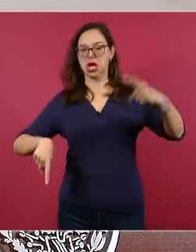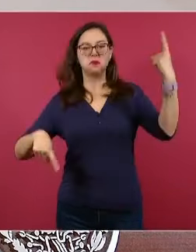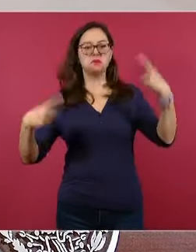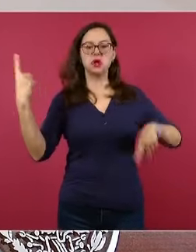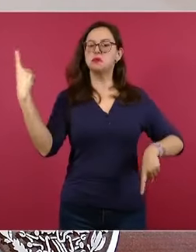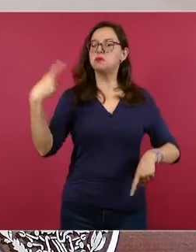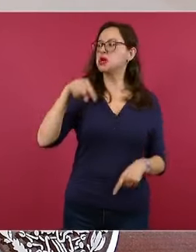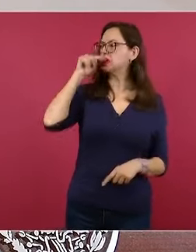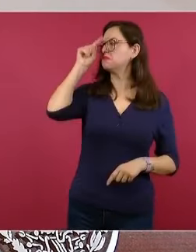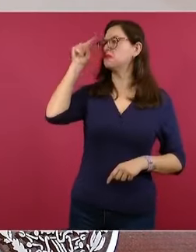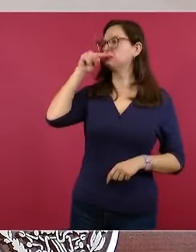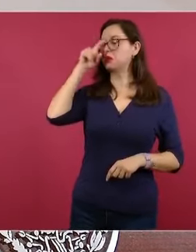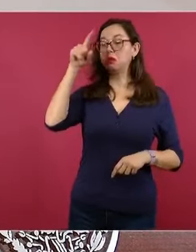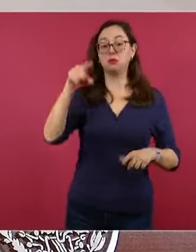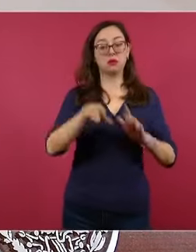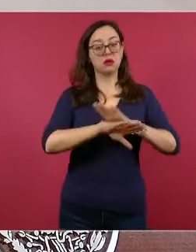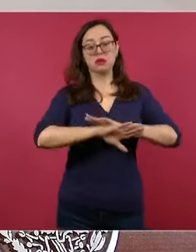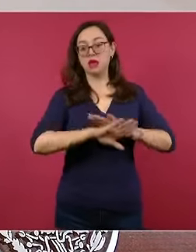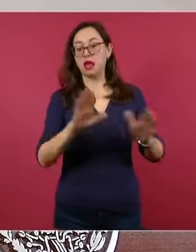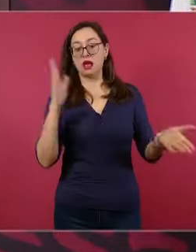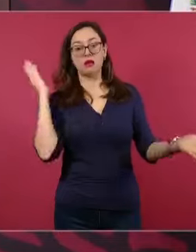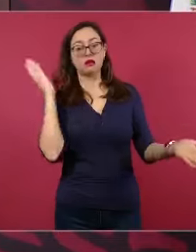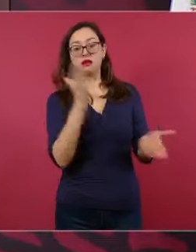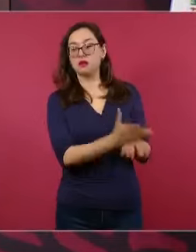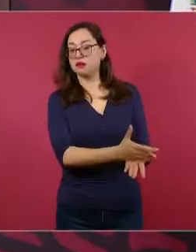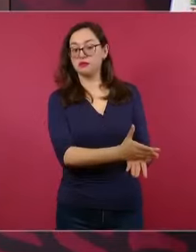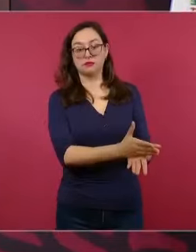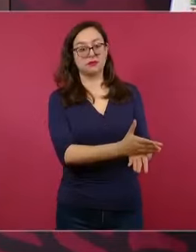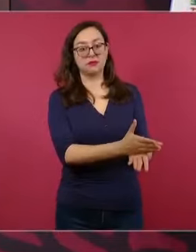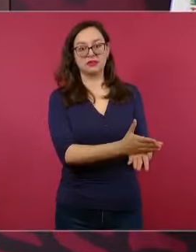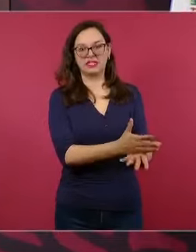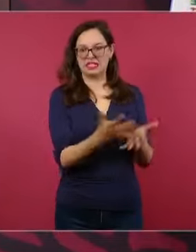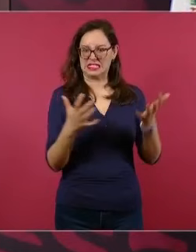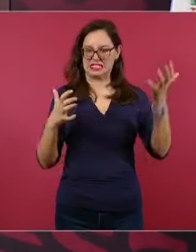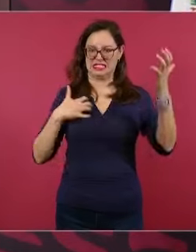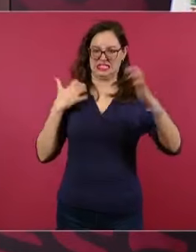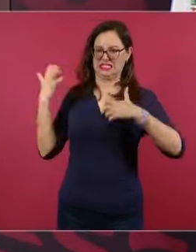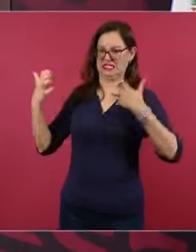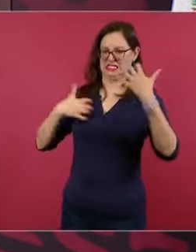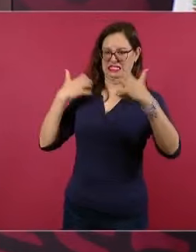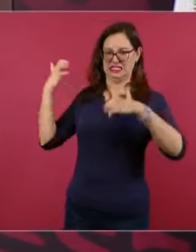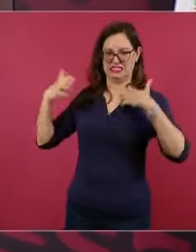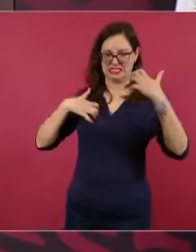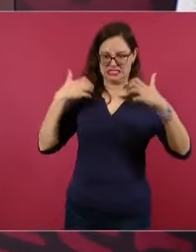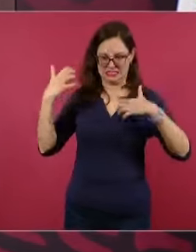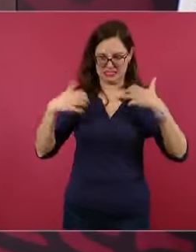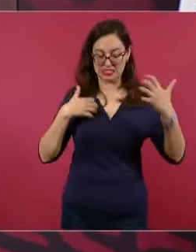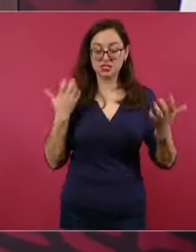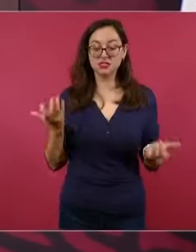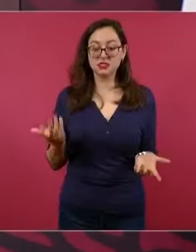influyentes no levantan el teléfono ahí Ahí te encargo esto